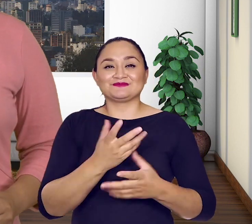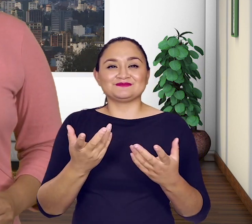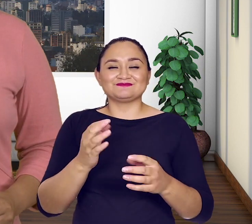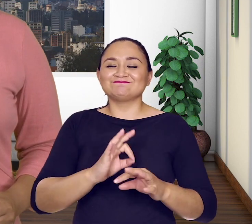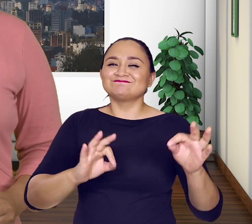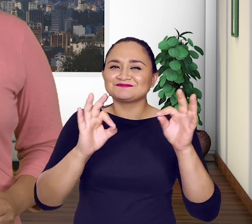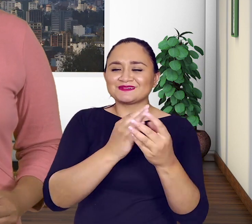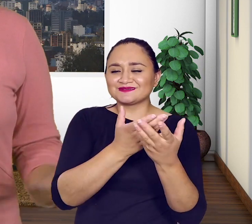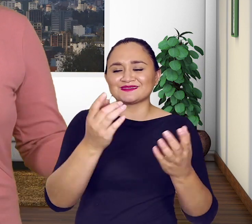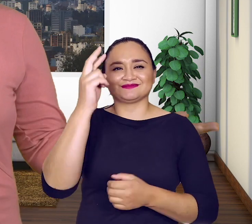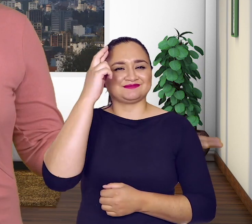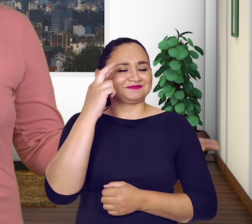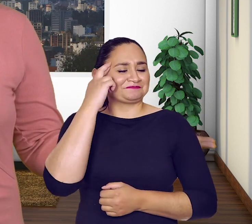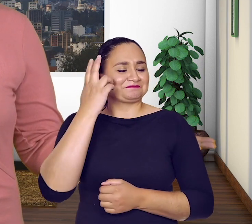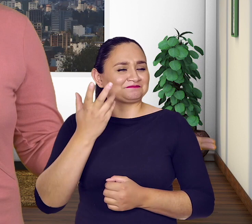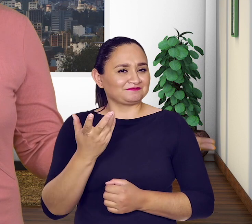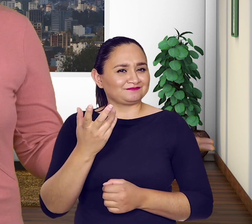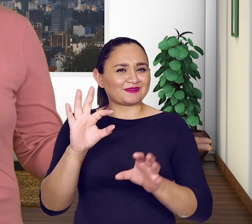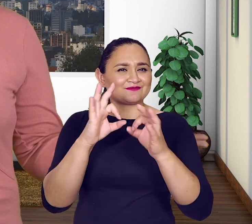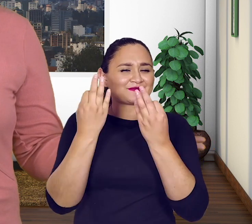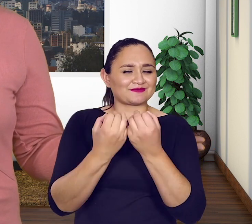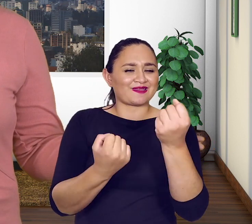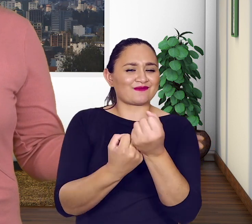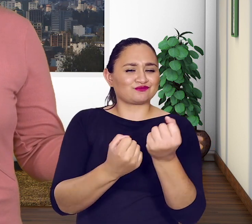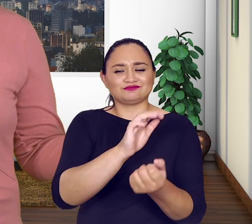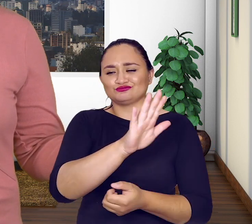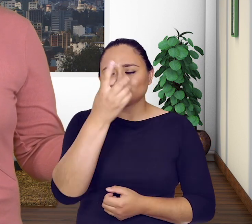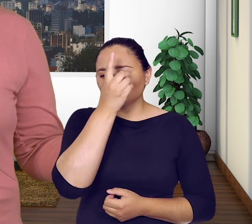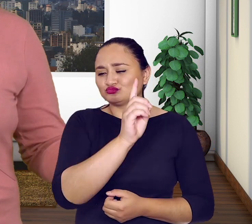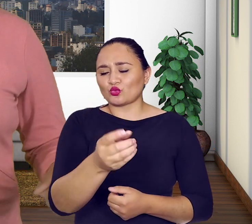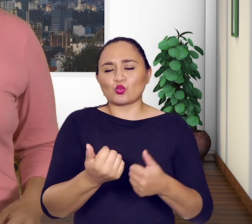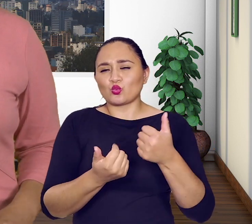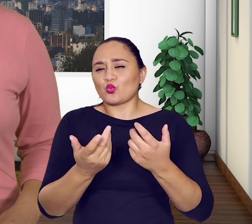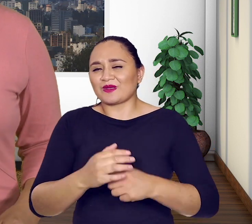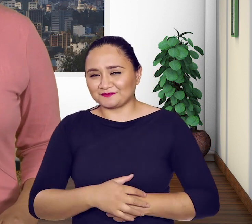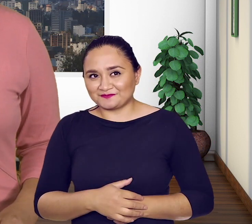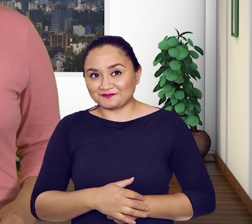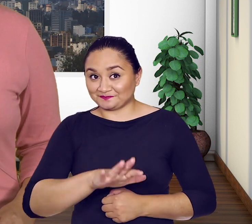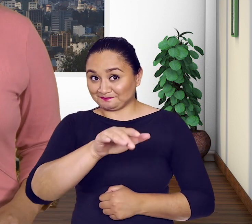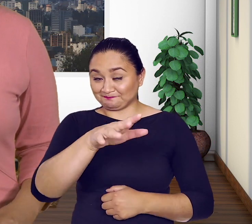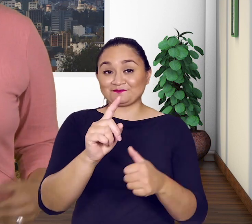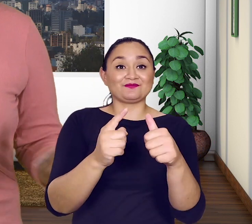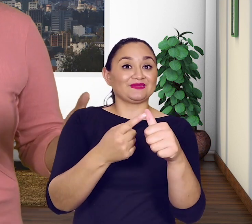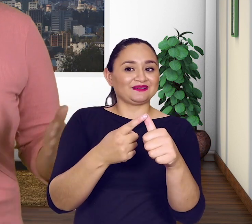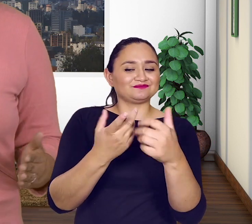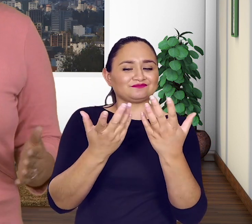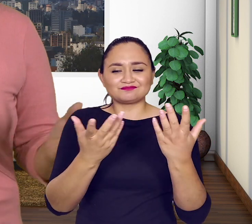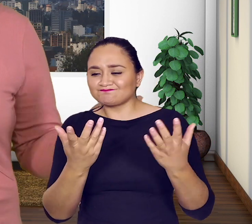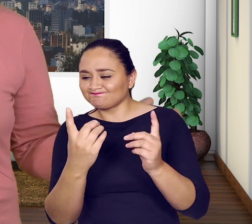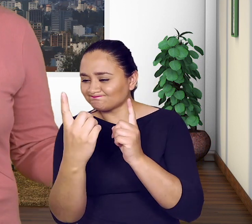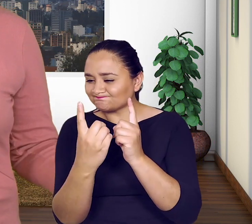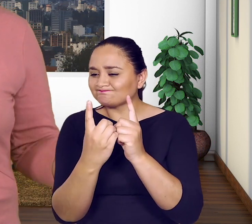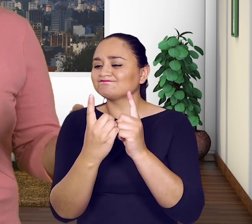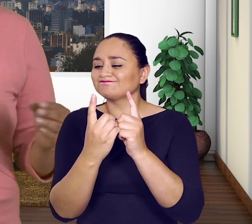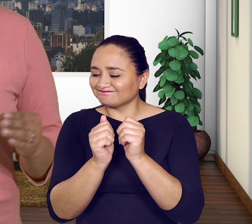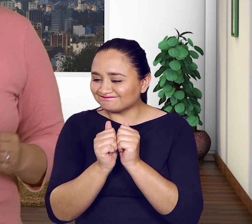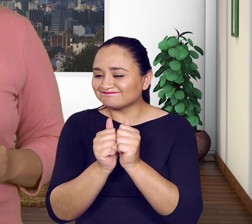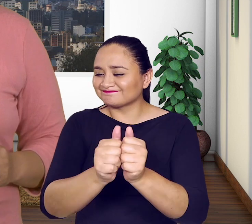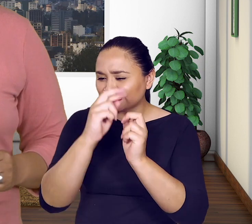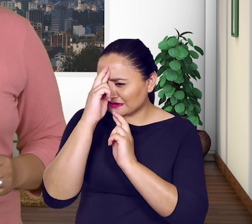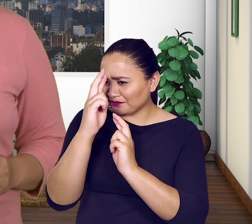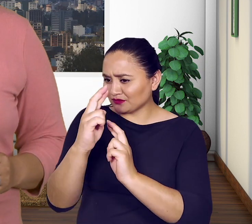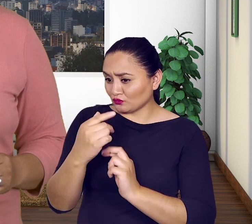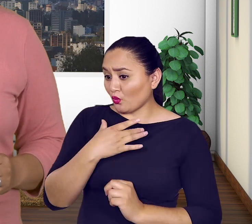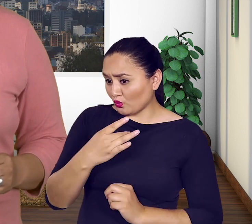reflexión especial que podemos hacer las familias para apoyar en esta decisión para empezar a acompañar y respetar las elecciones